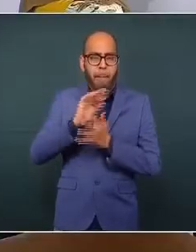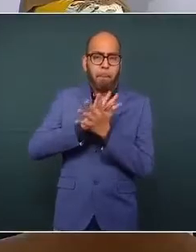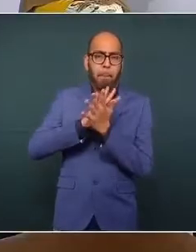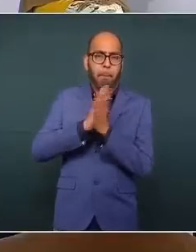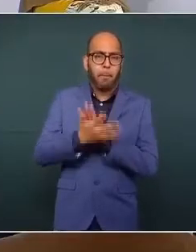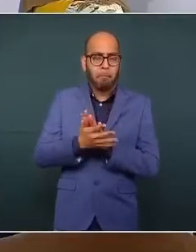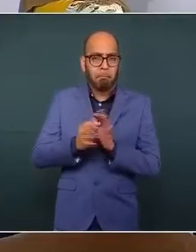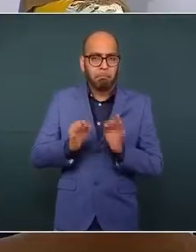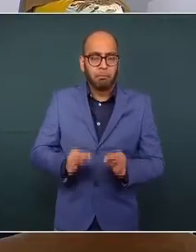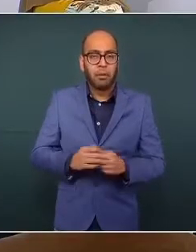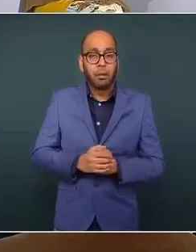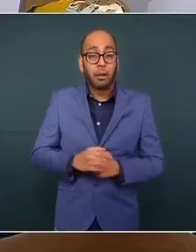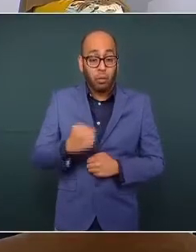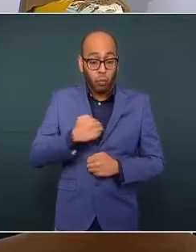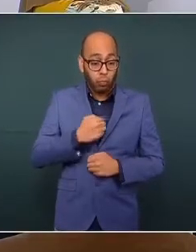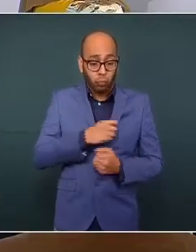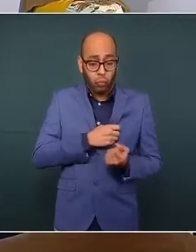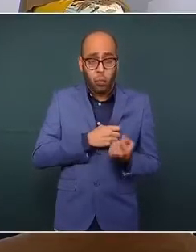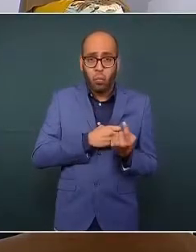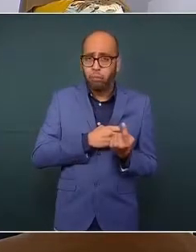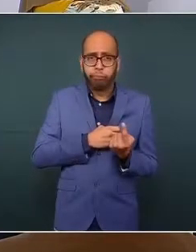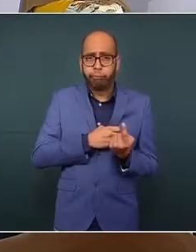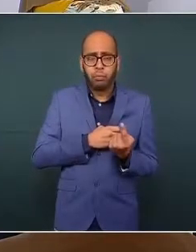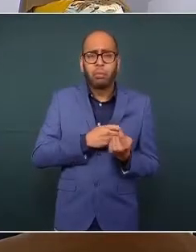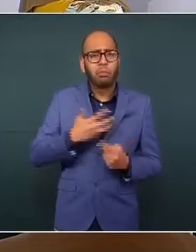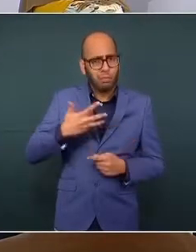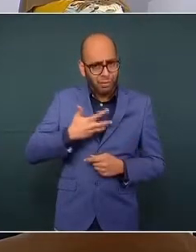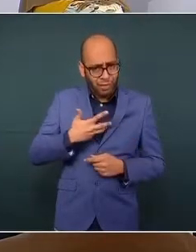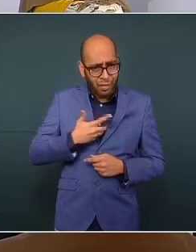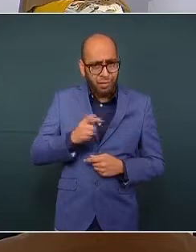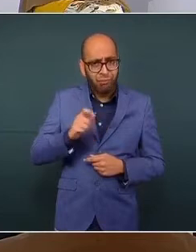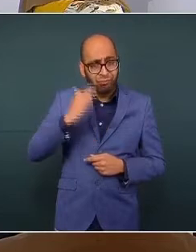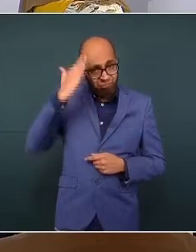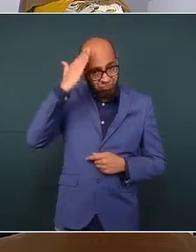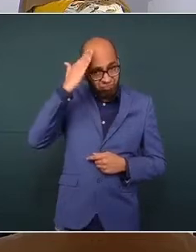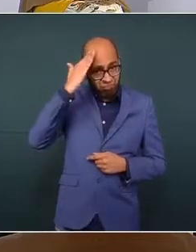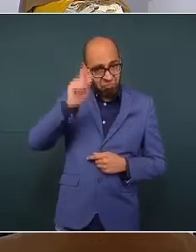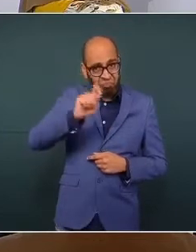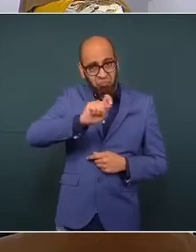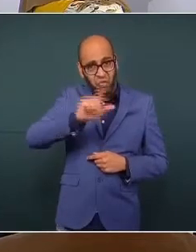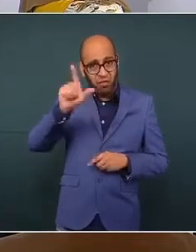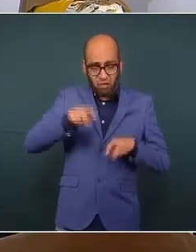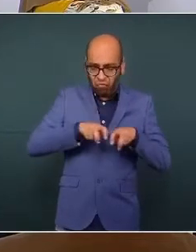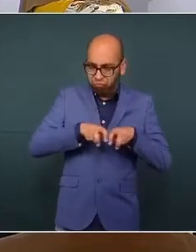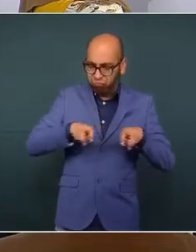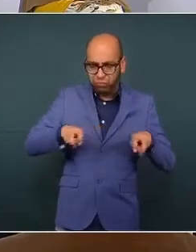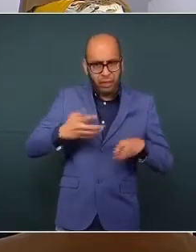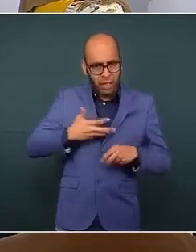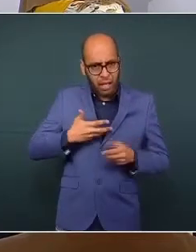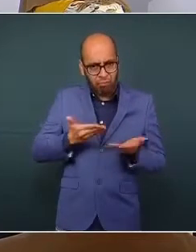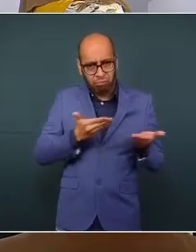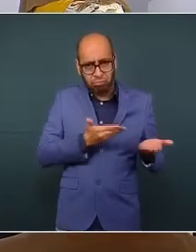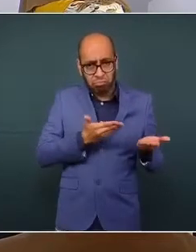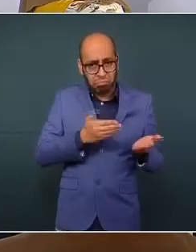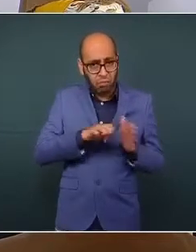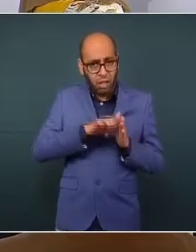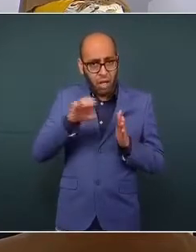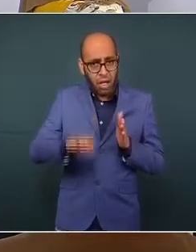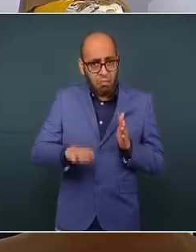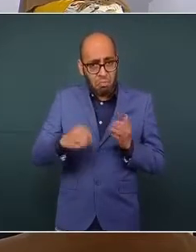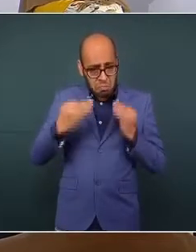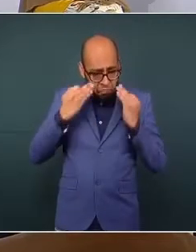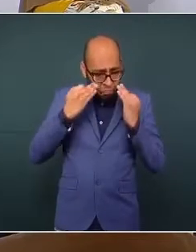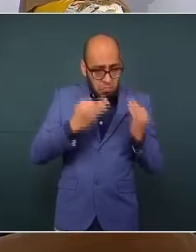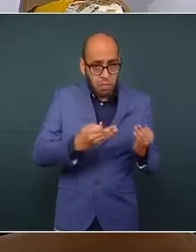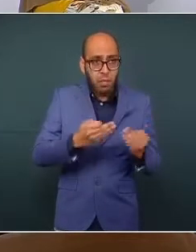también no estoy solo porque cuento con un buen gabinete. Aquí está el ejemplo. Miren